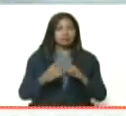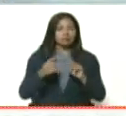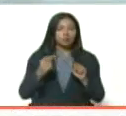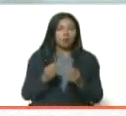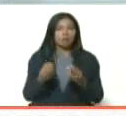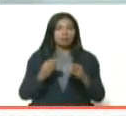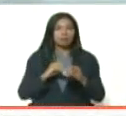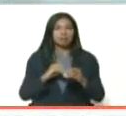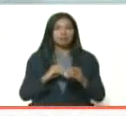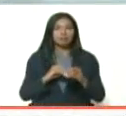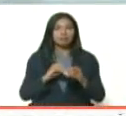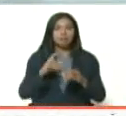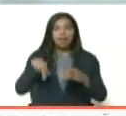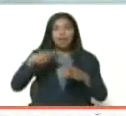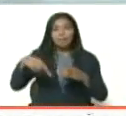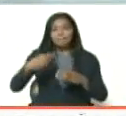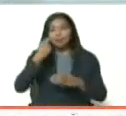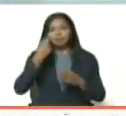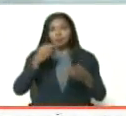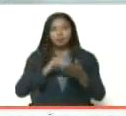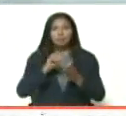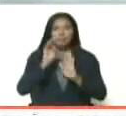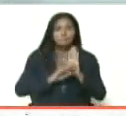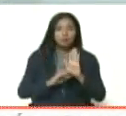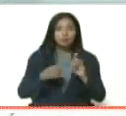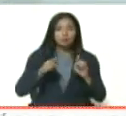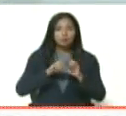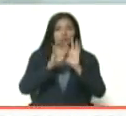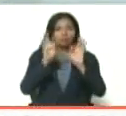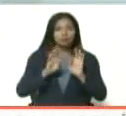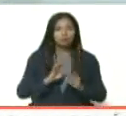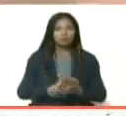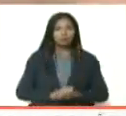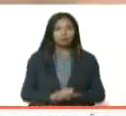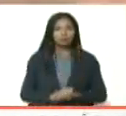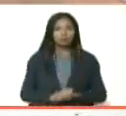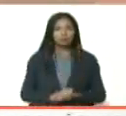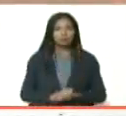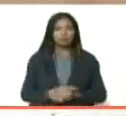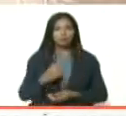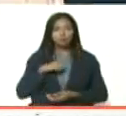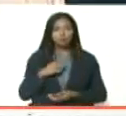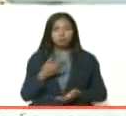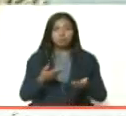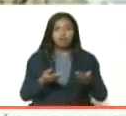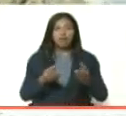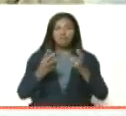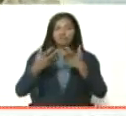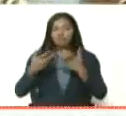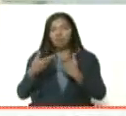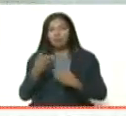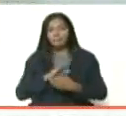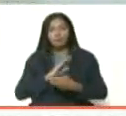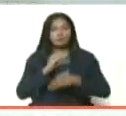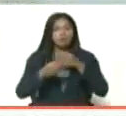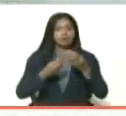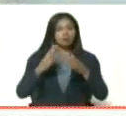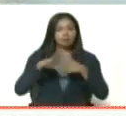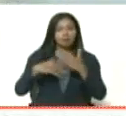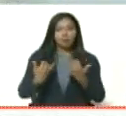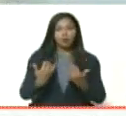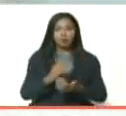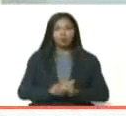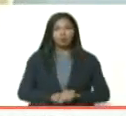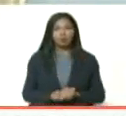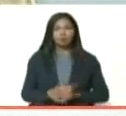X de esta pasta, yo no te voy a decir que lo pongas menos X. Ustedes saben, industriales, agroindustriales, que no es así.